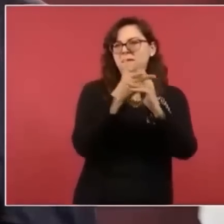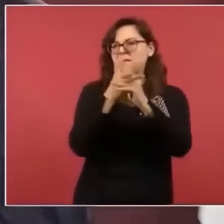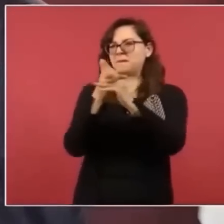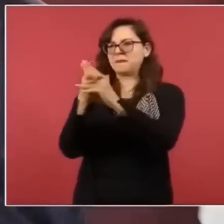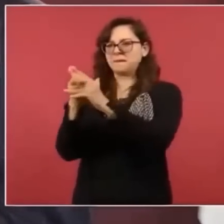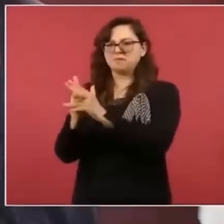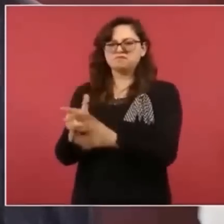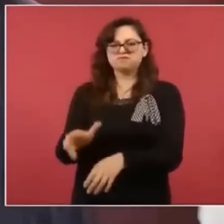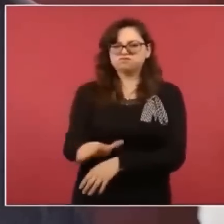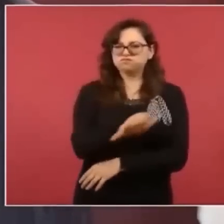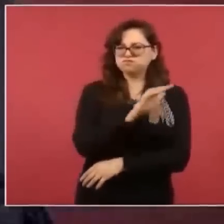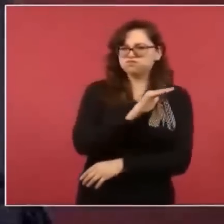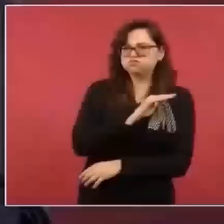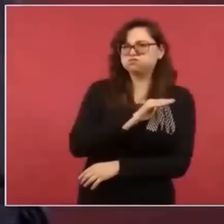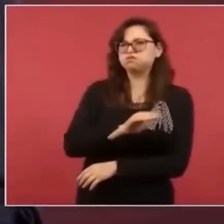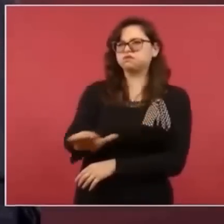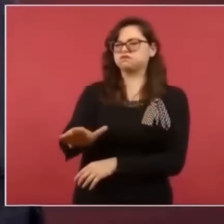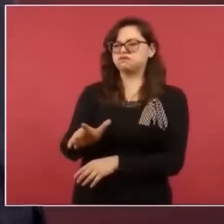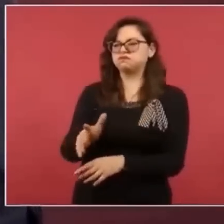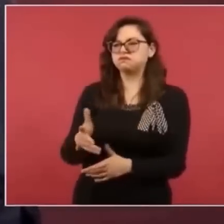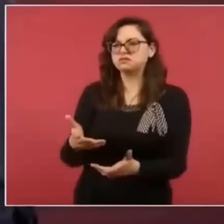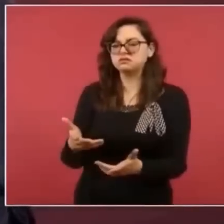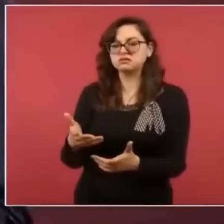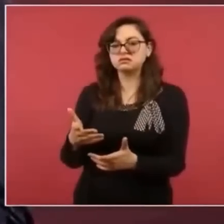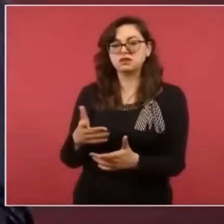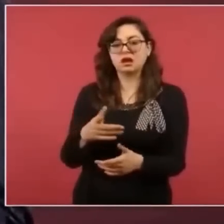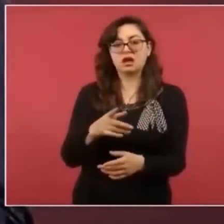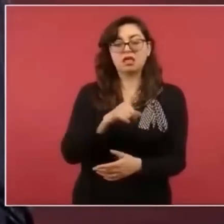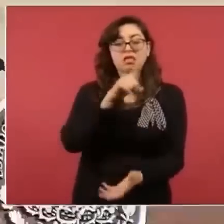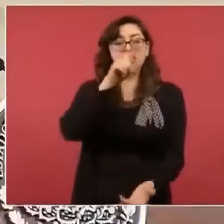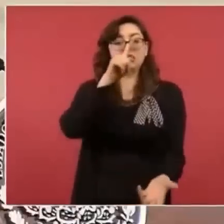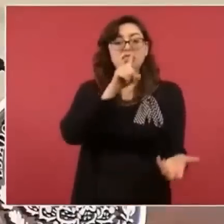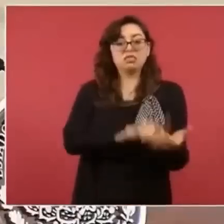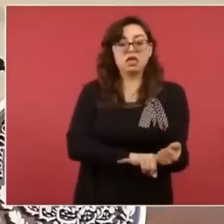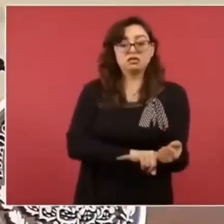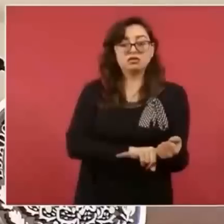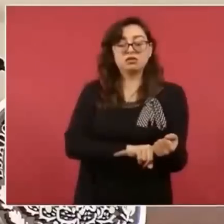toda la Secretaría de Seguridad Pública